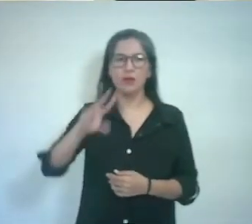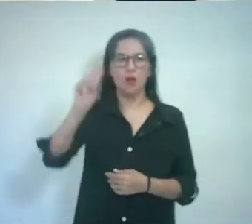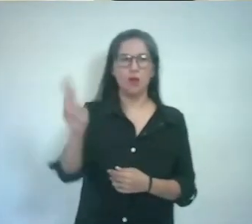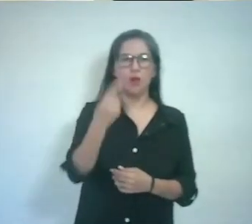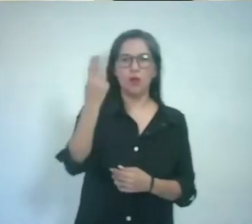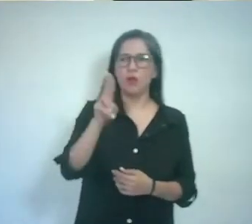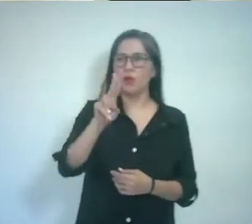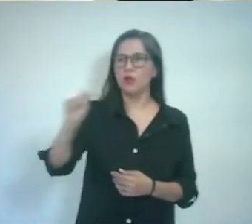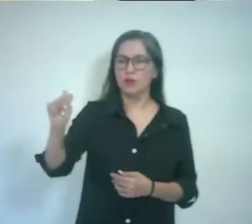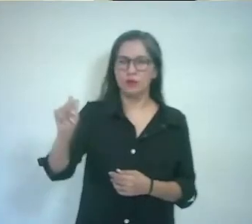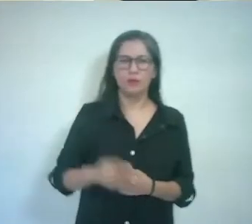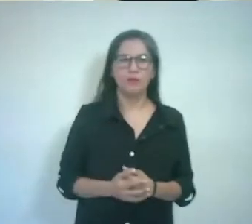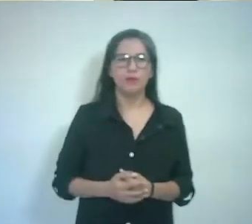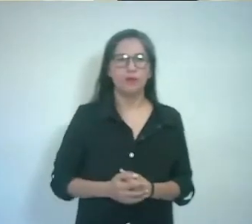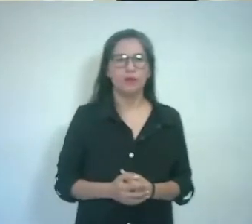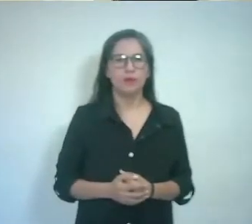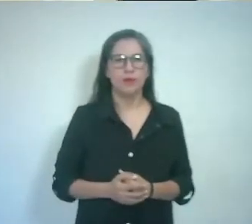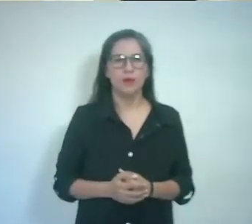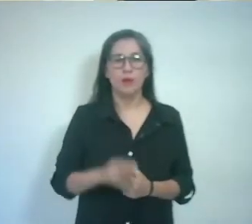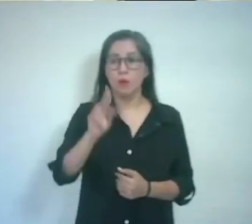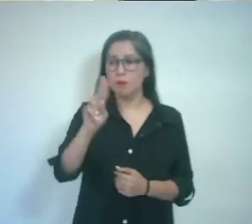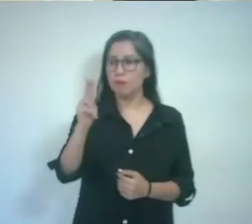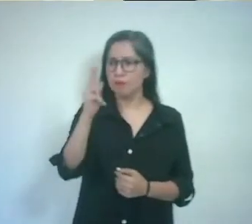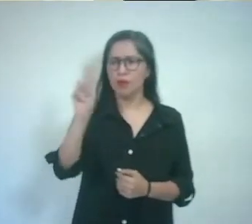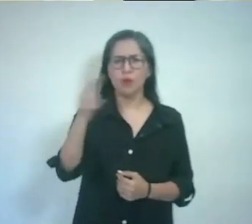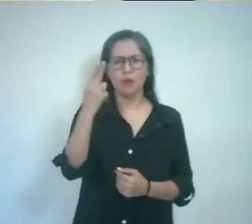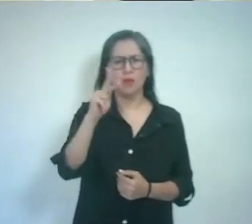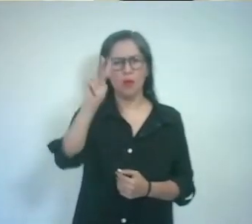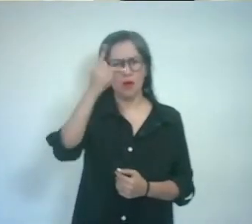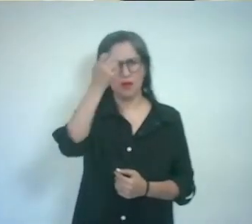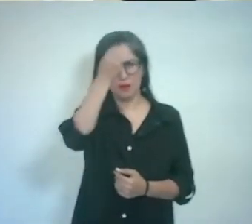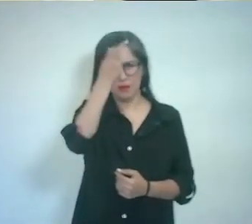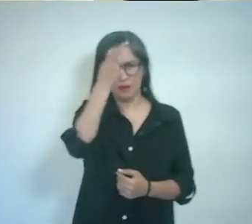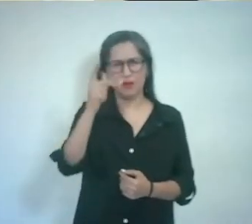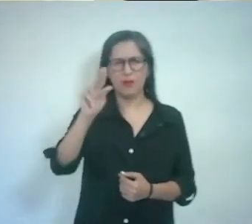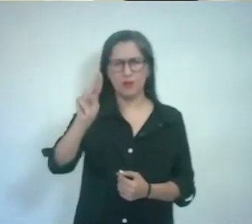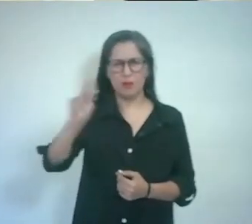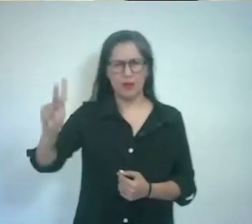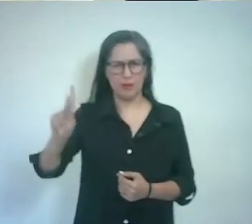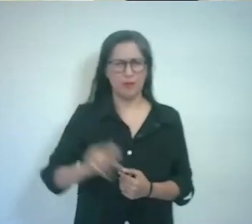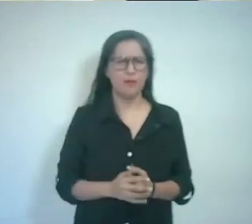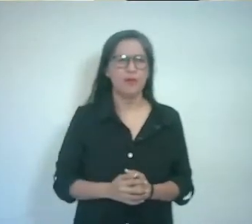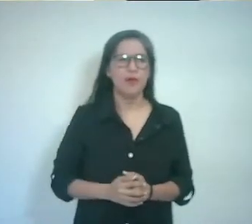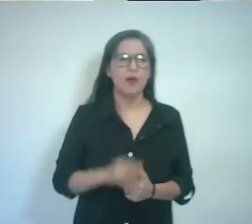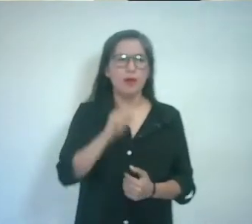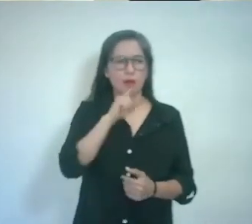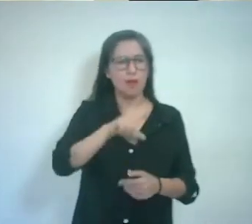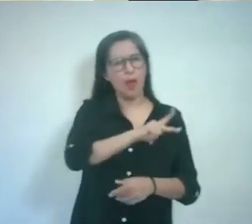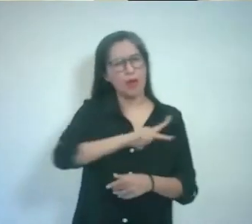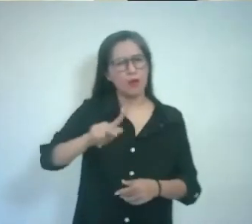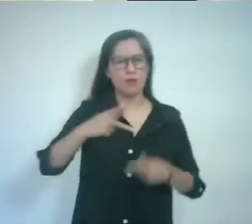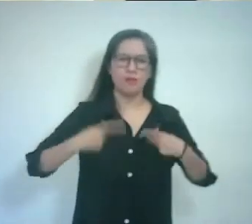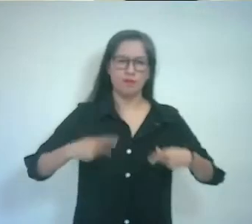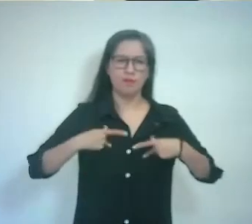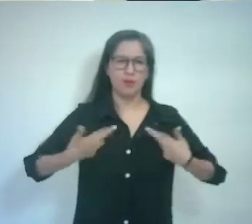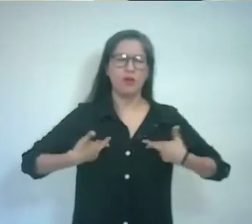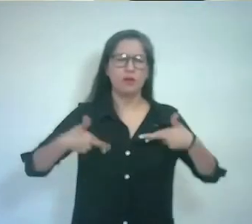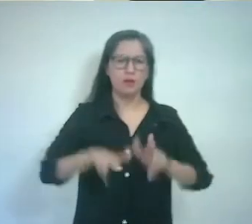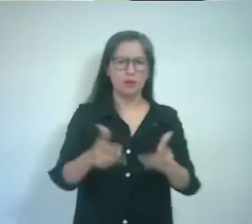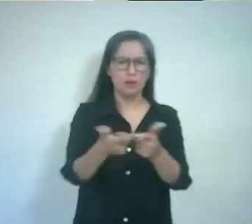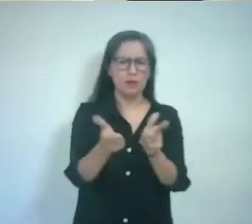Politécnica, muchísimas gracias, y por supuesto a todas las personas representantes de